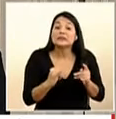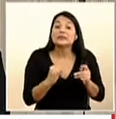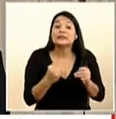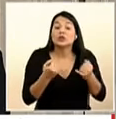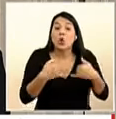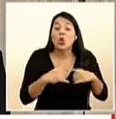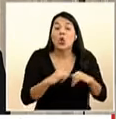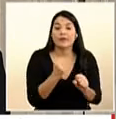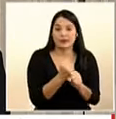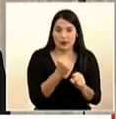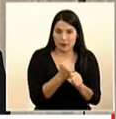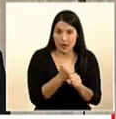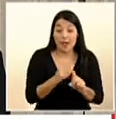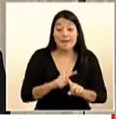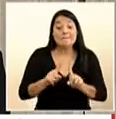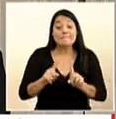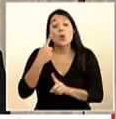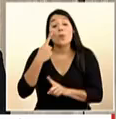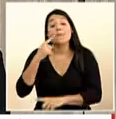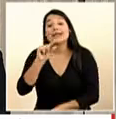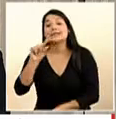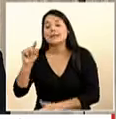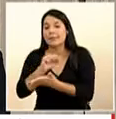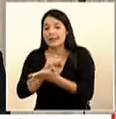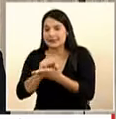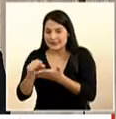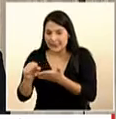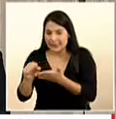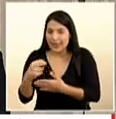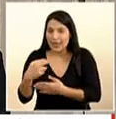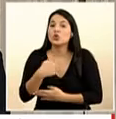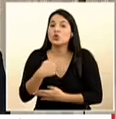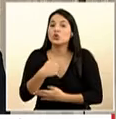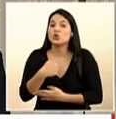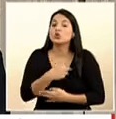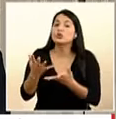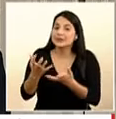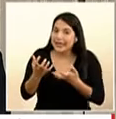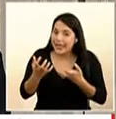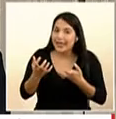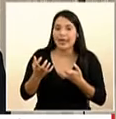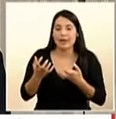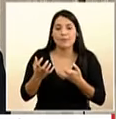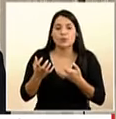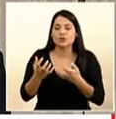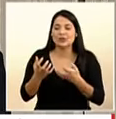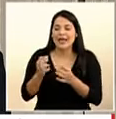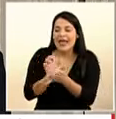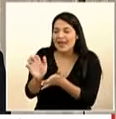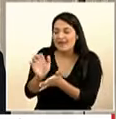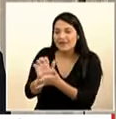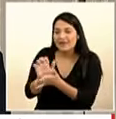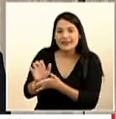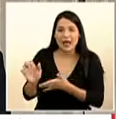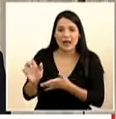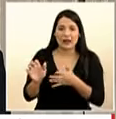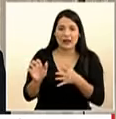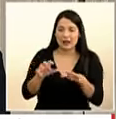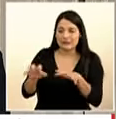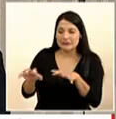noche pero para semana santa lo que procuramos es la reducción de todo ese tipo de activación